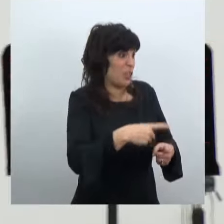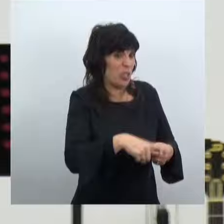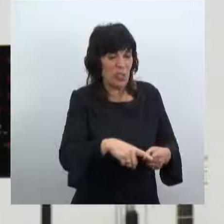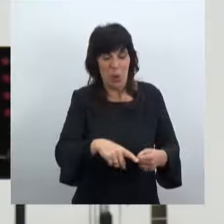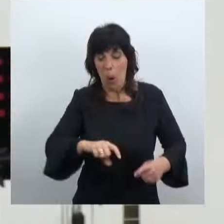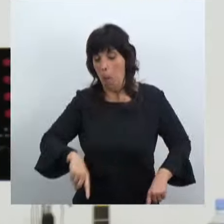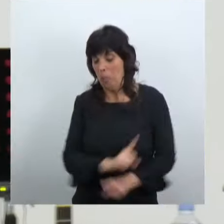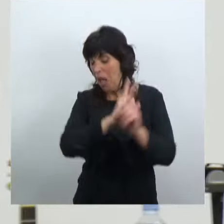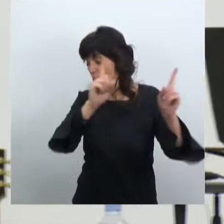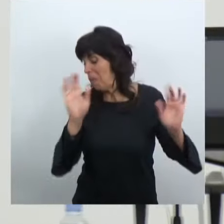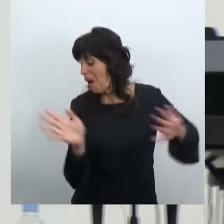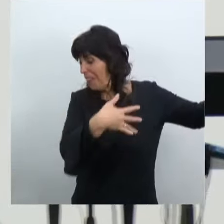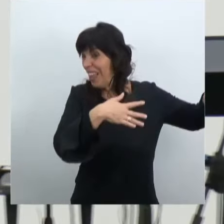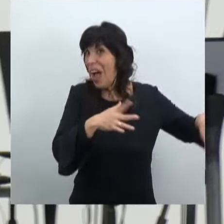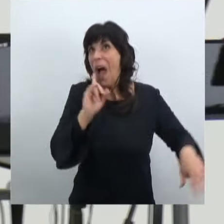Regresa,